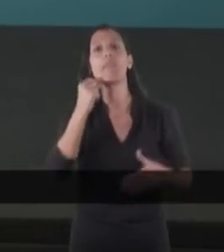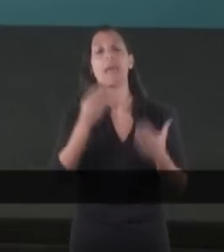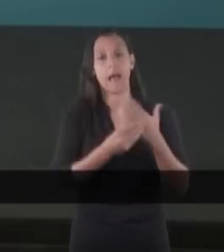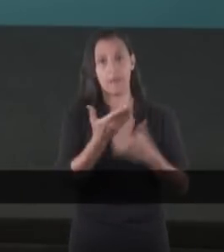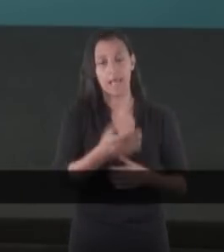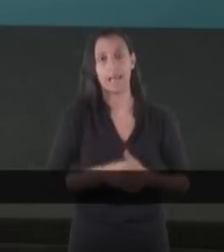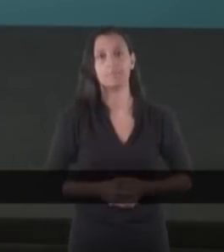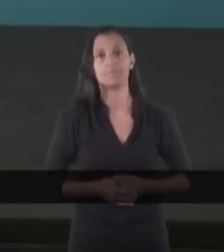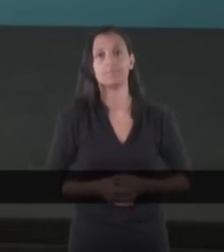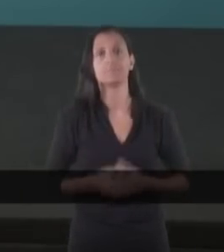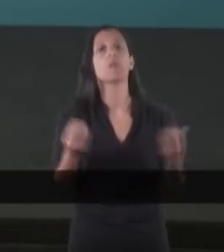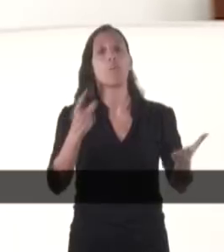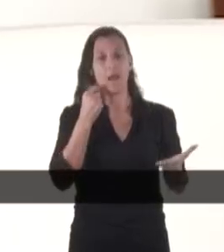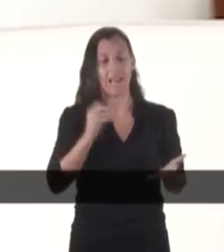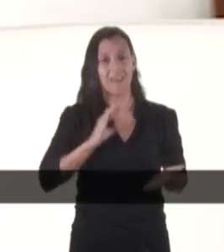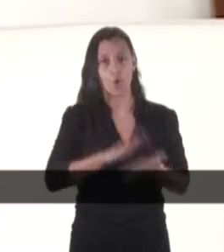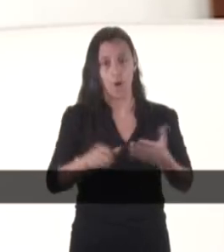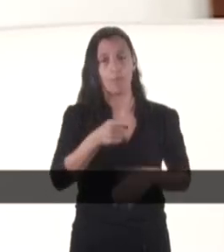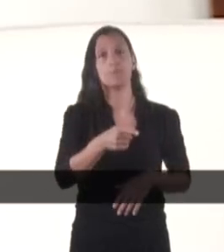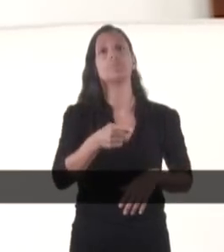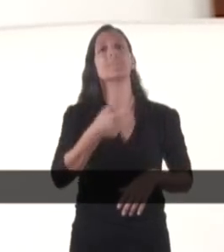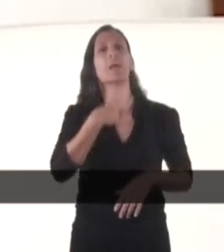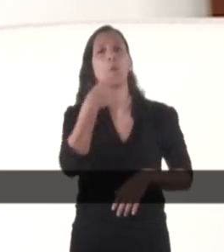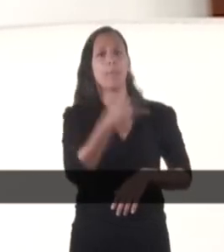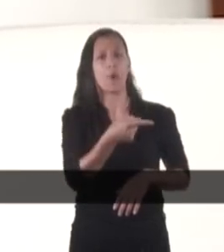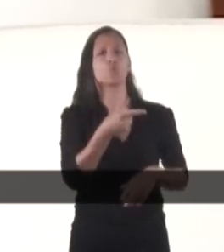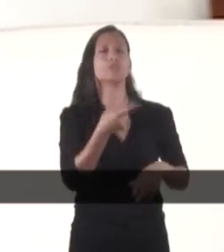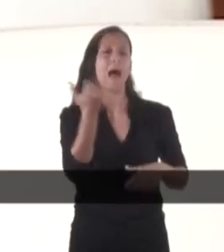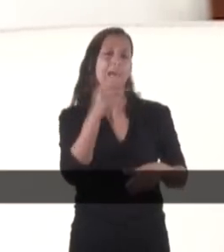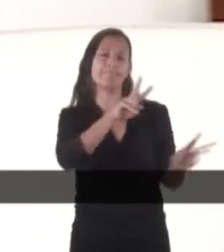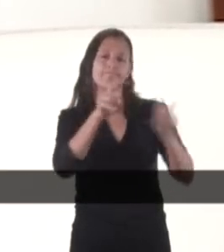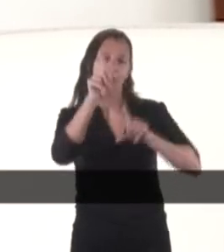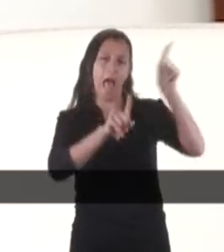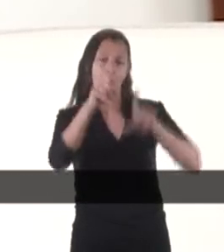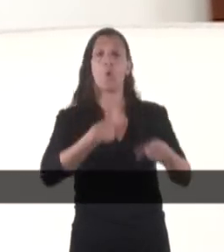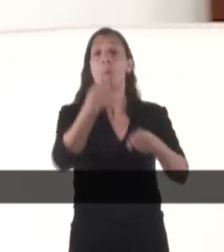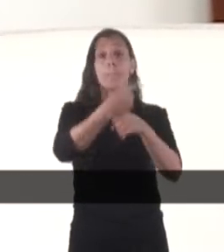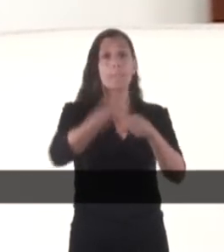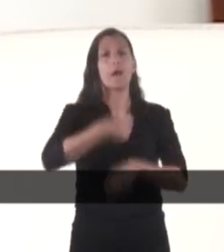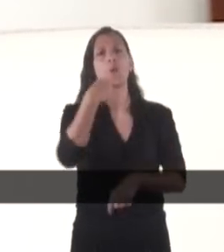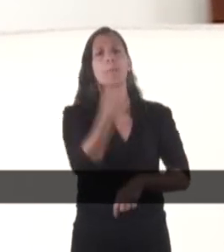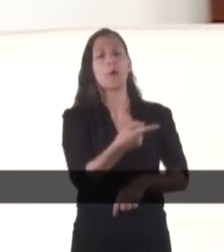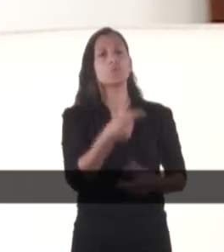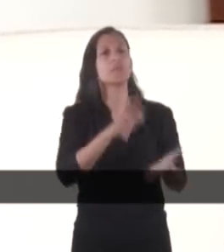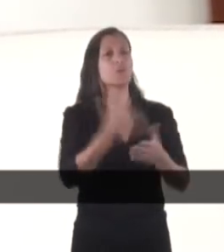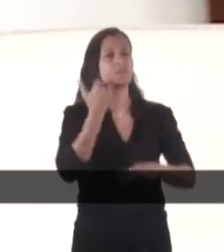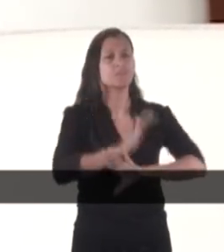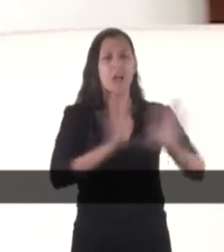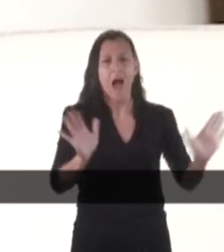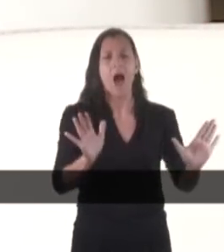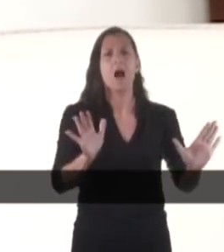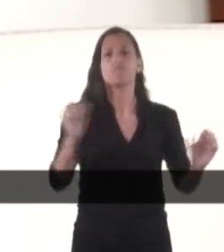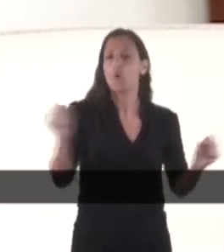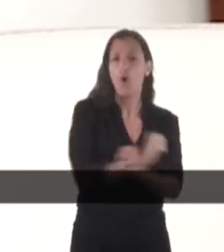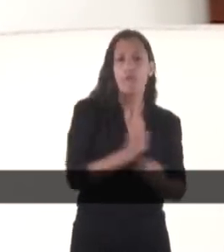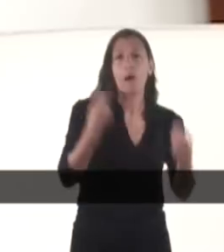Gabriela. Buen año para vos también. Bueno, te quería consultar por un par de temas. El primero está relacionado con si ya está definido